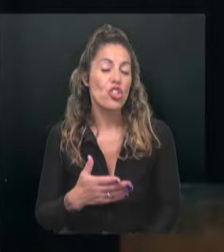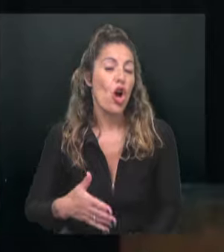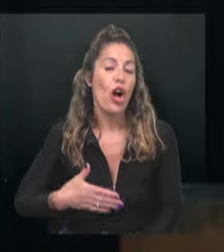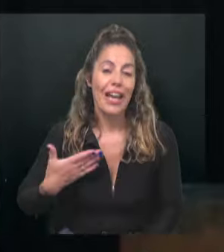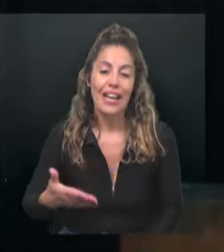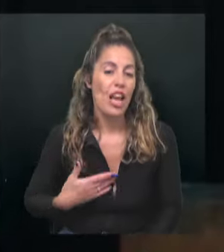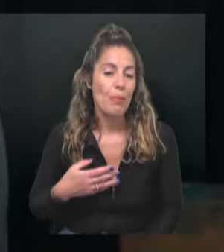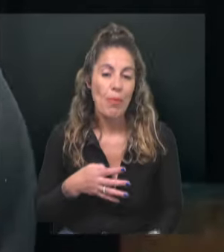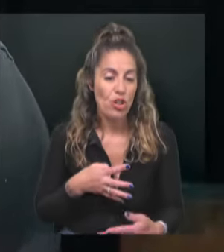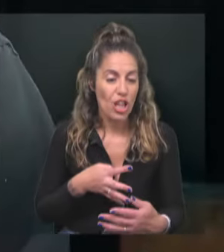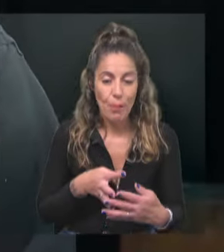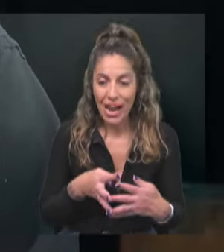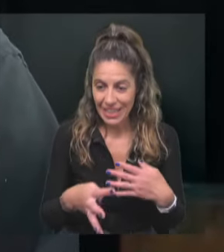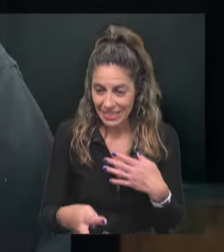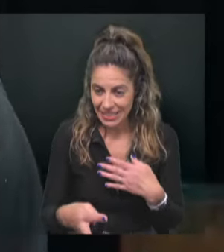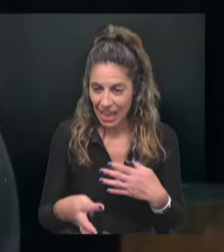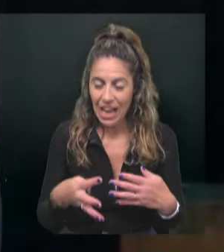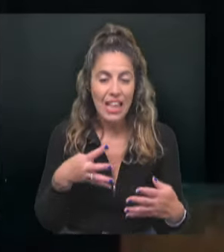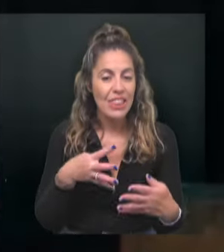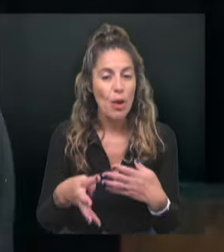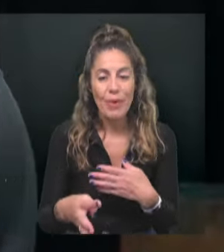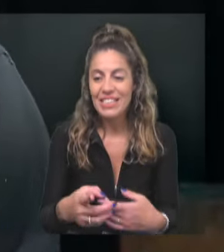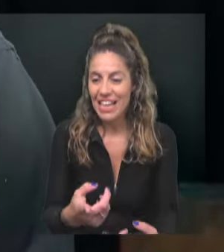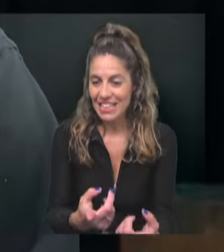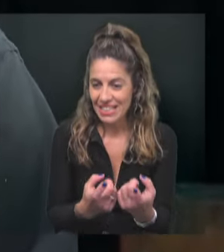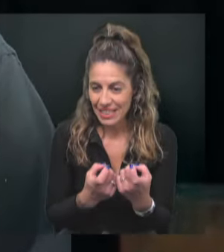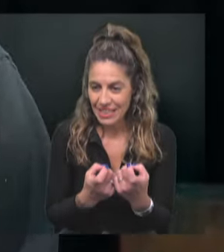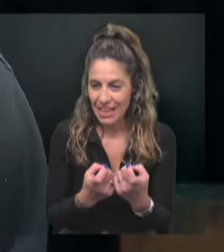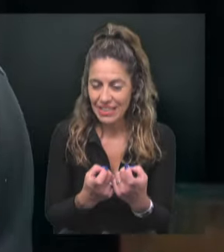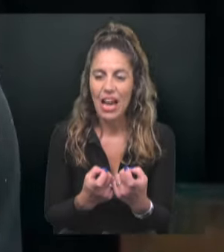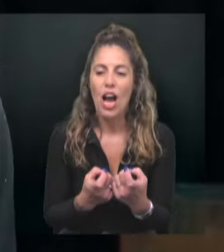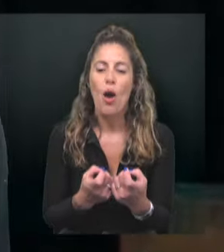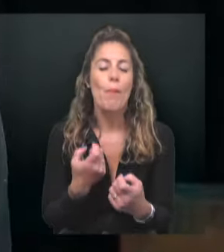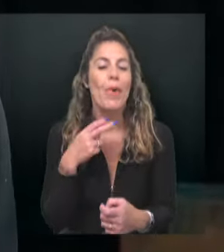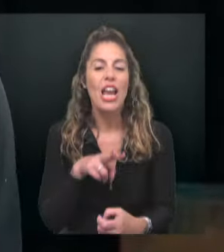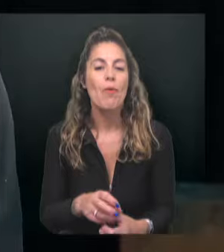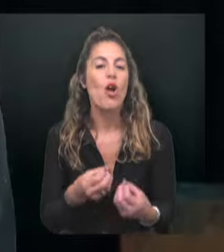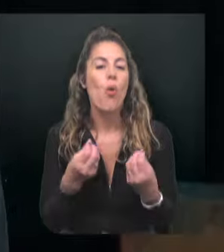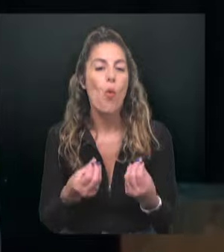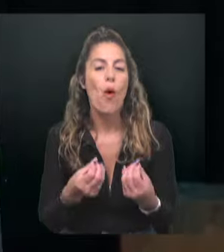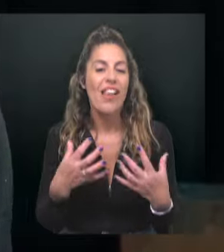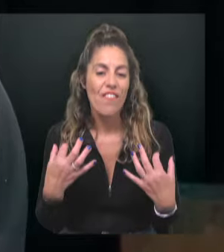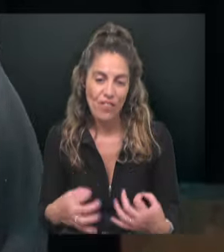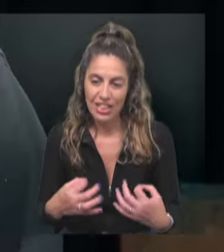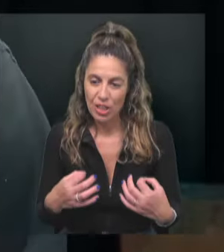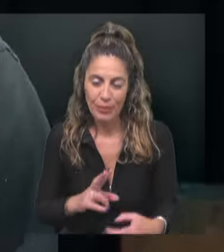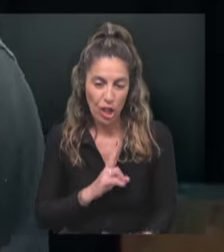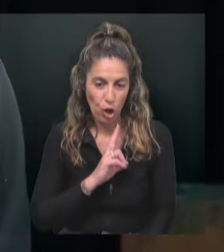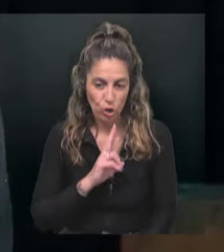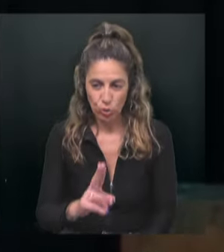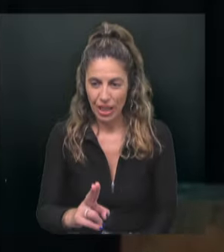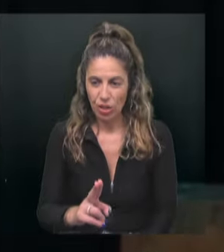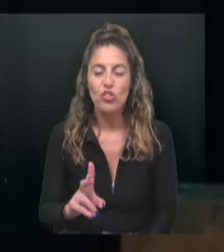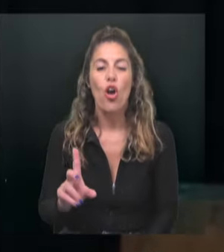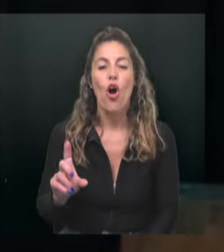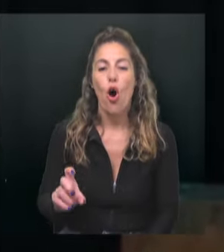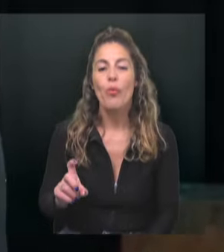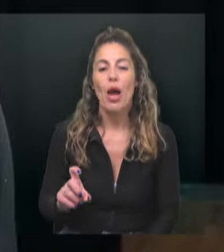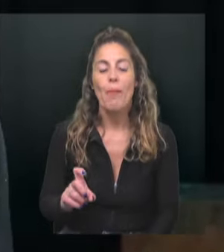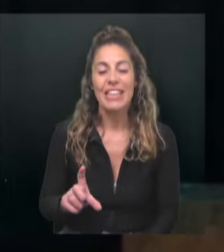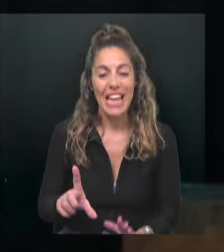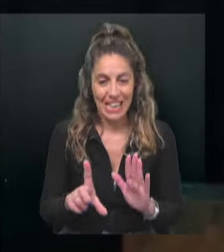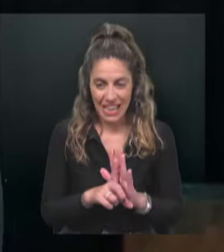transparencia verdad y la transparencia es imprescindible para ver cuáles fueron efectivamente los resultados y obviamente legitimar